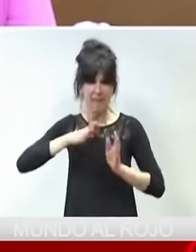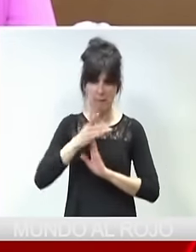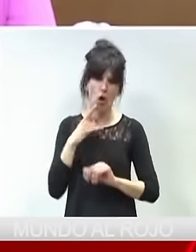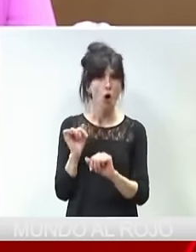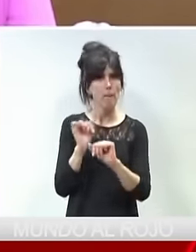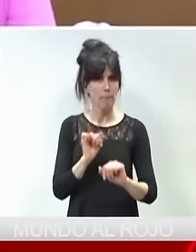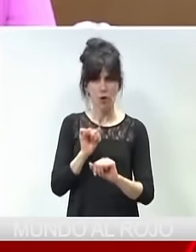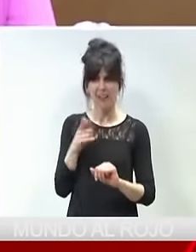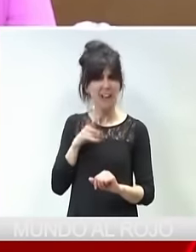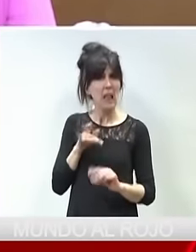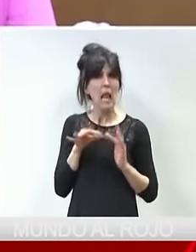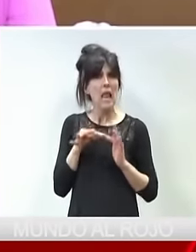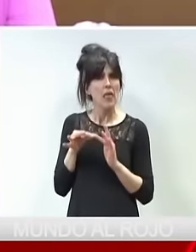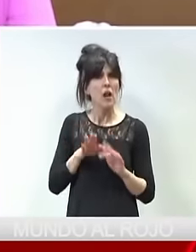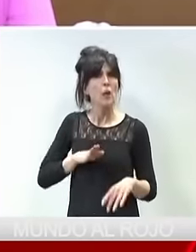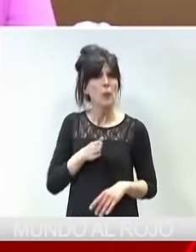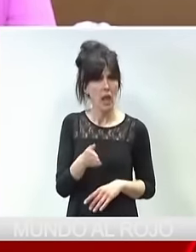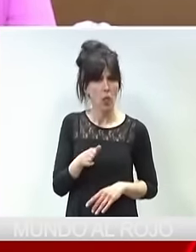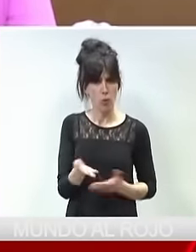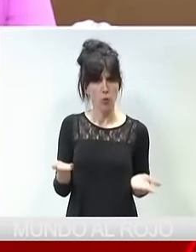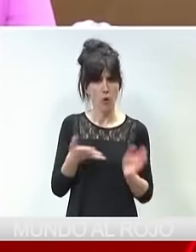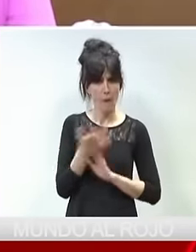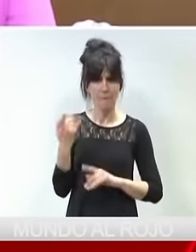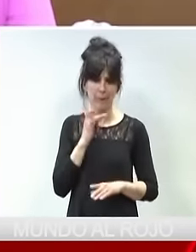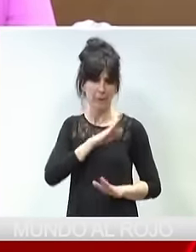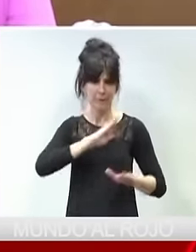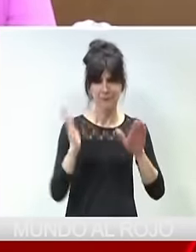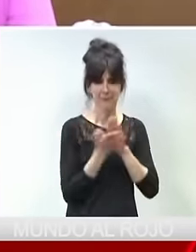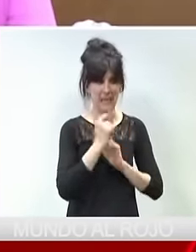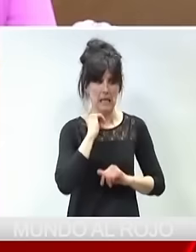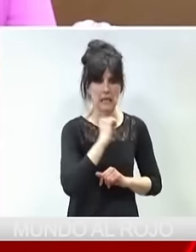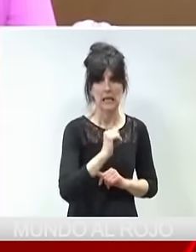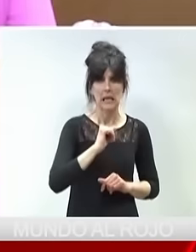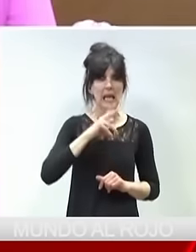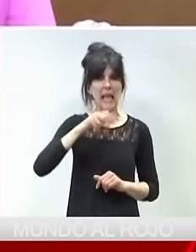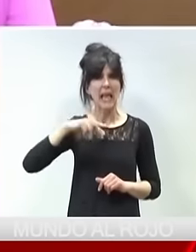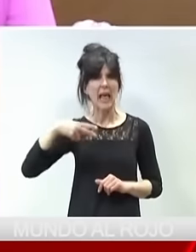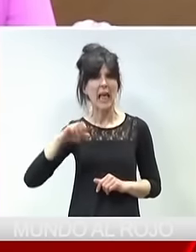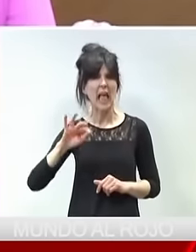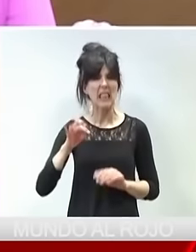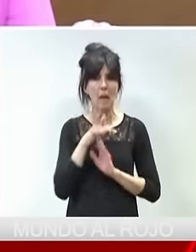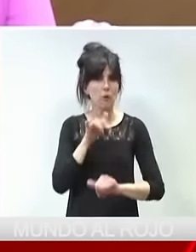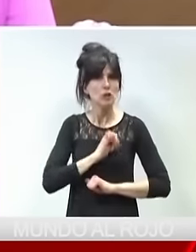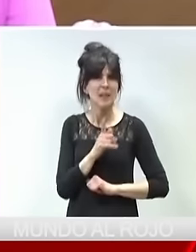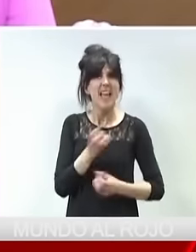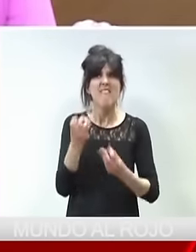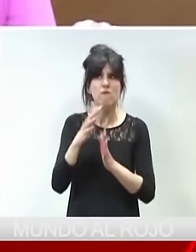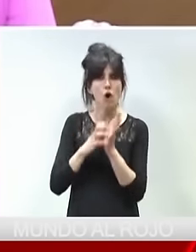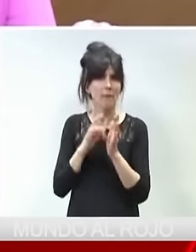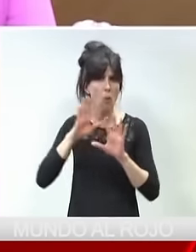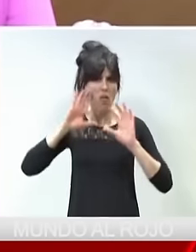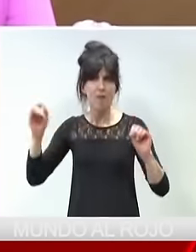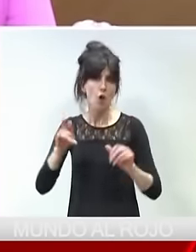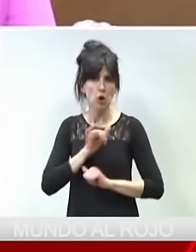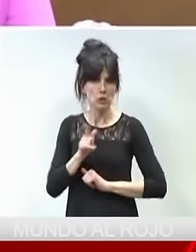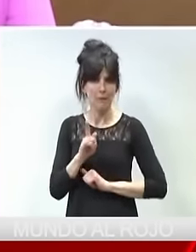de Bildu, archivando el caso del asesinato de Regueta sin esperar al informe de la Guardia Civil, es,